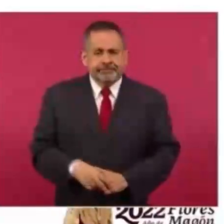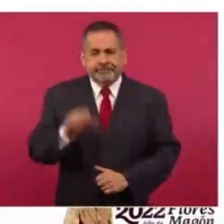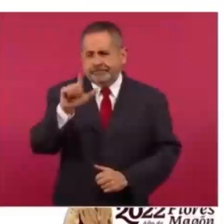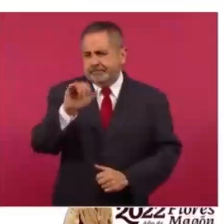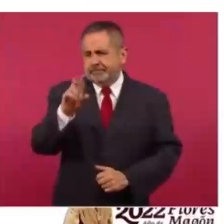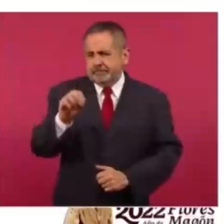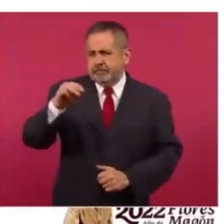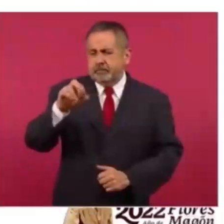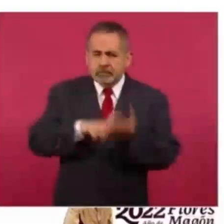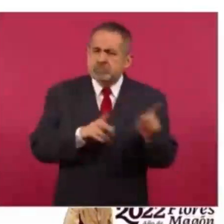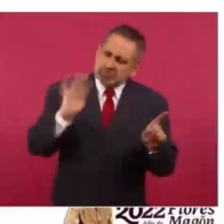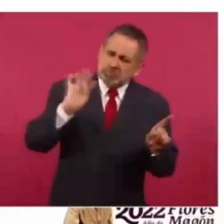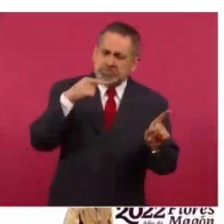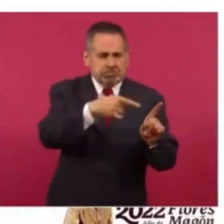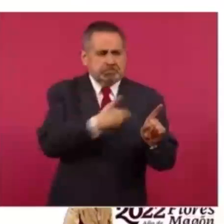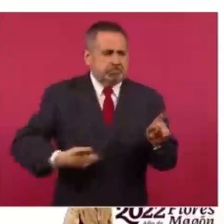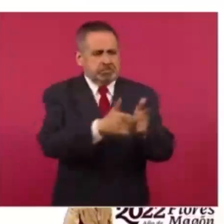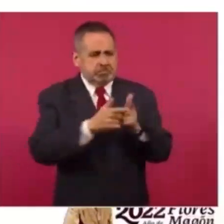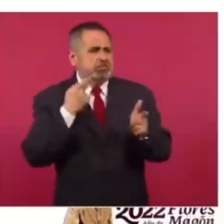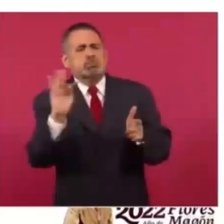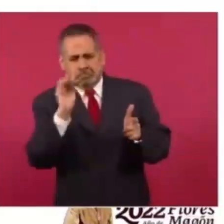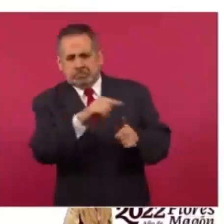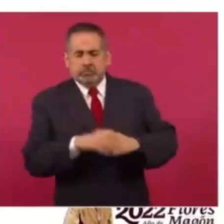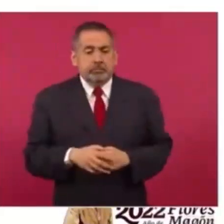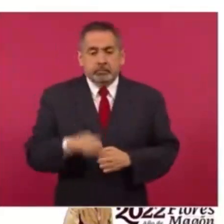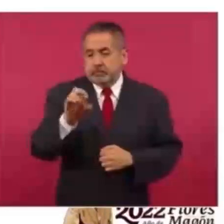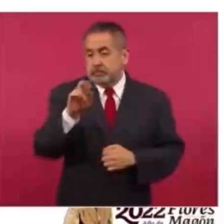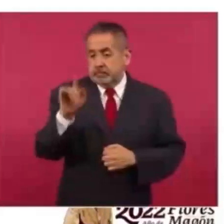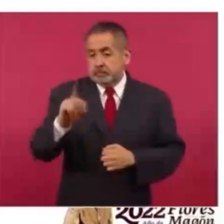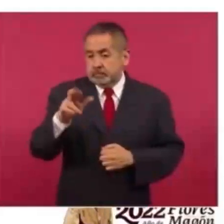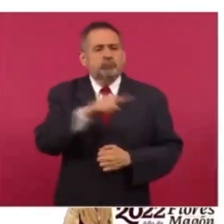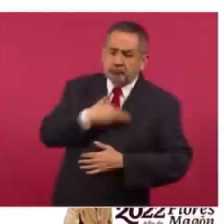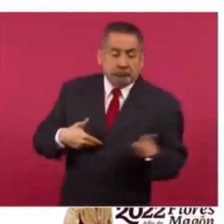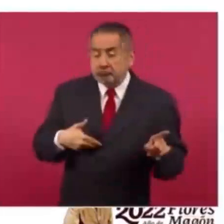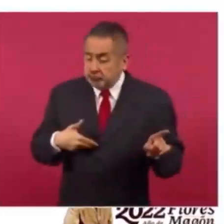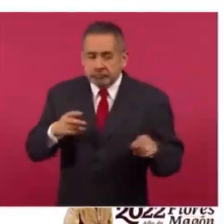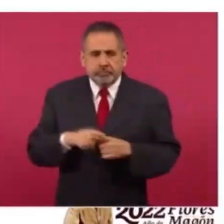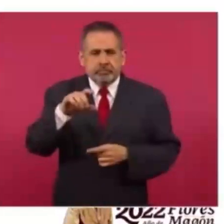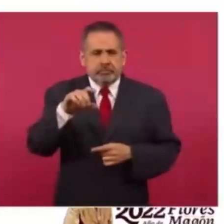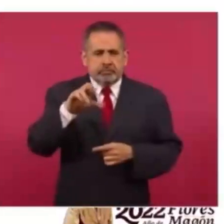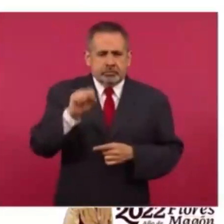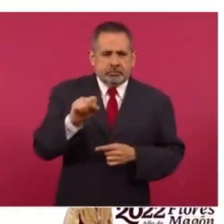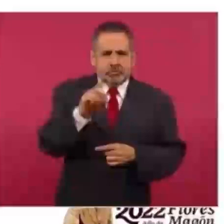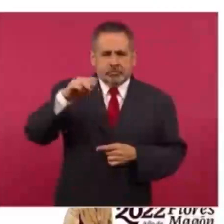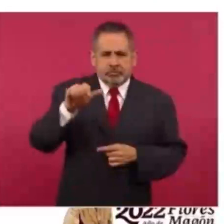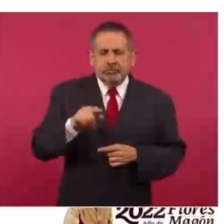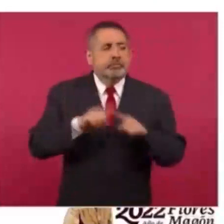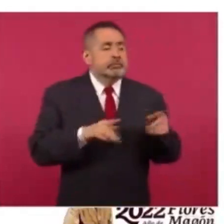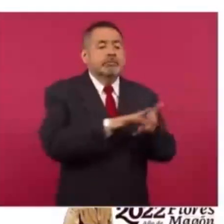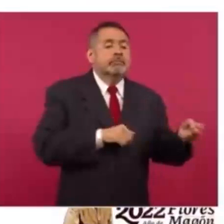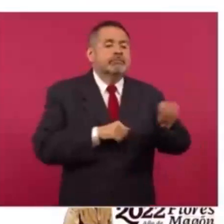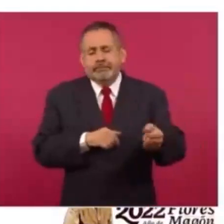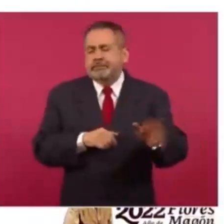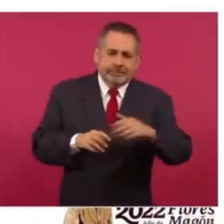sí, porque es presidente de un partido. Beatriz Paredes también ella lo expresó. Carlos Rodríguez Mola, a veces lo están promoviendo, fueron